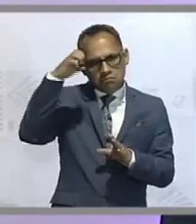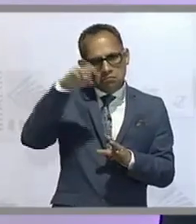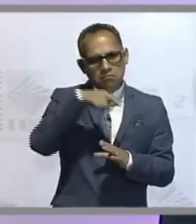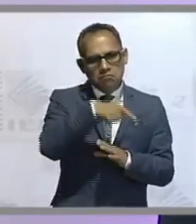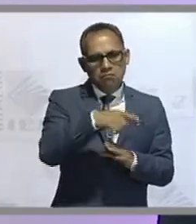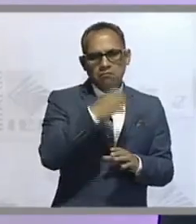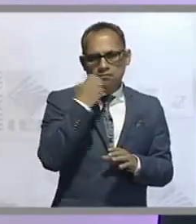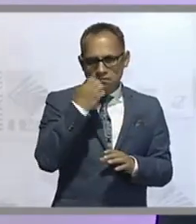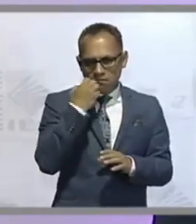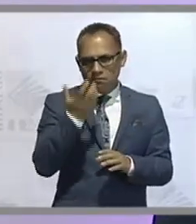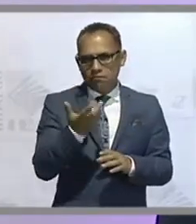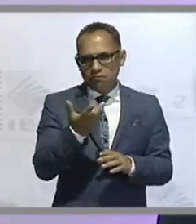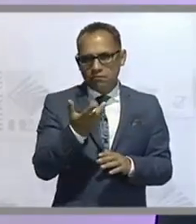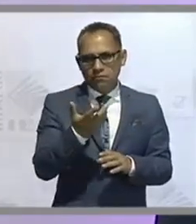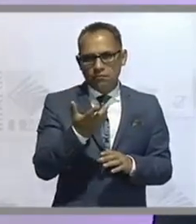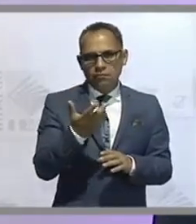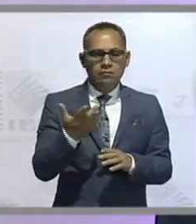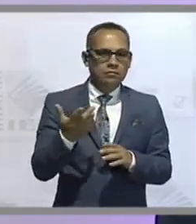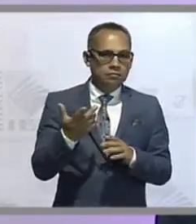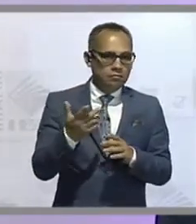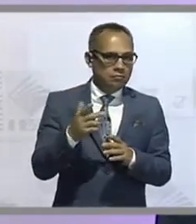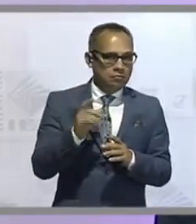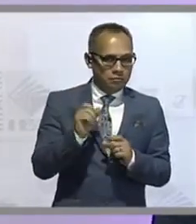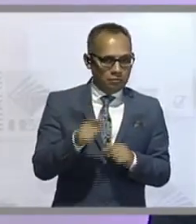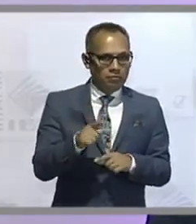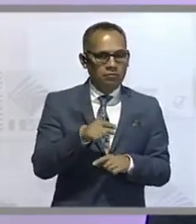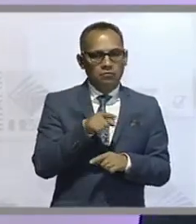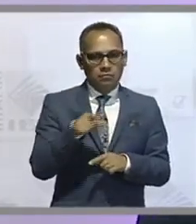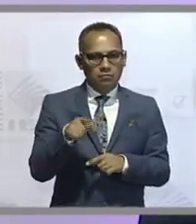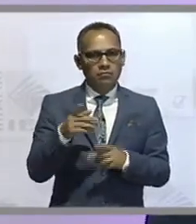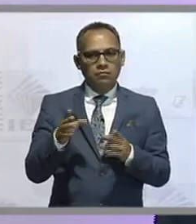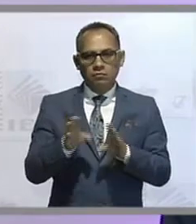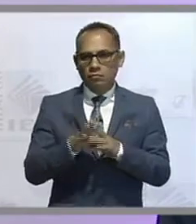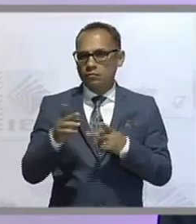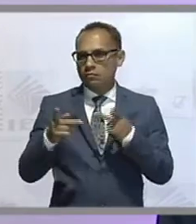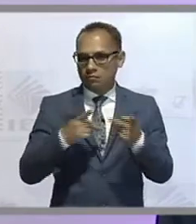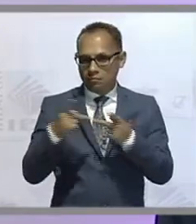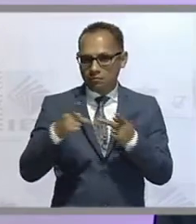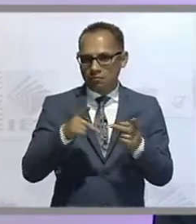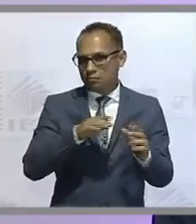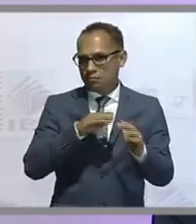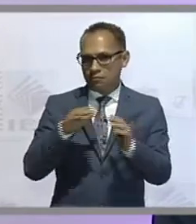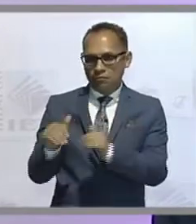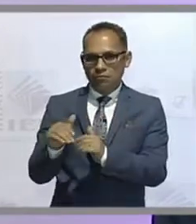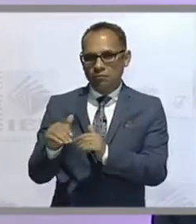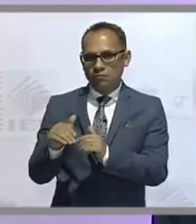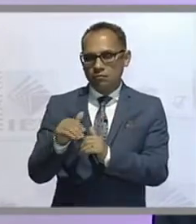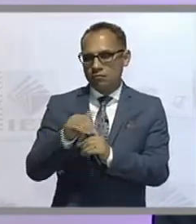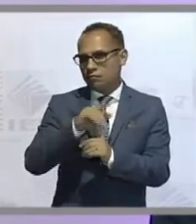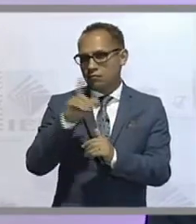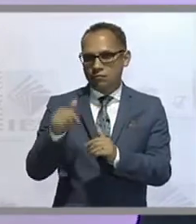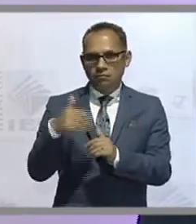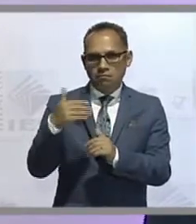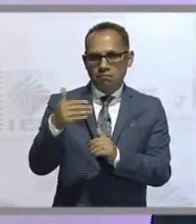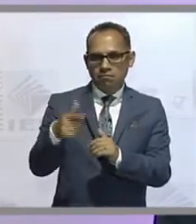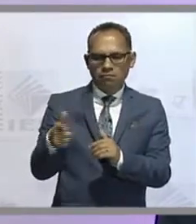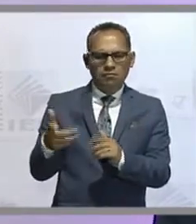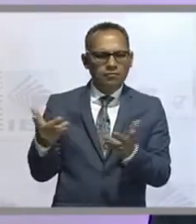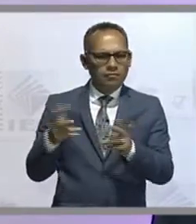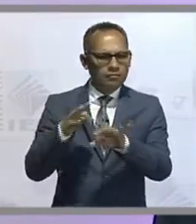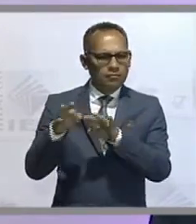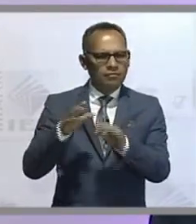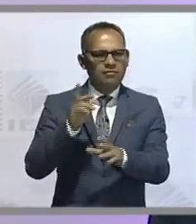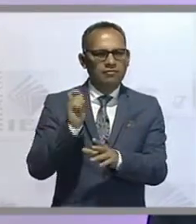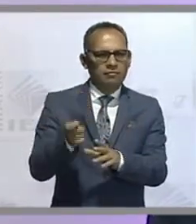de hecho van realizando sus prácticas se van familiarizando con los contenidos y el campo